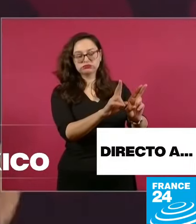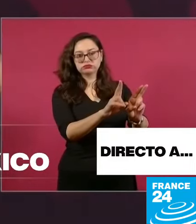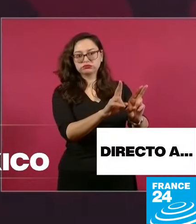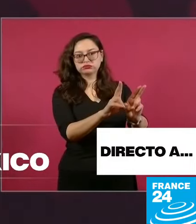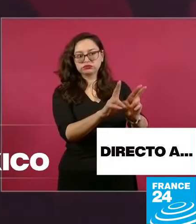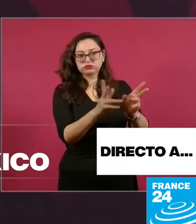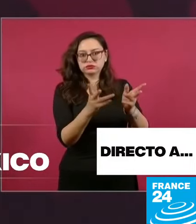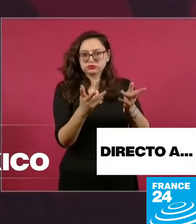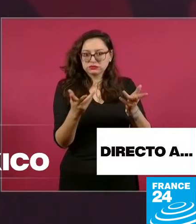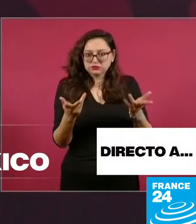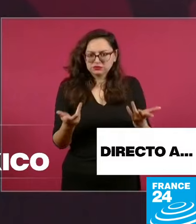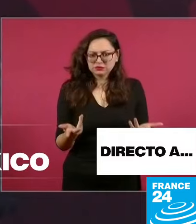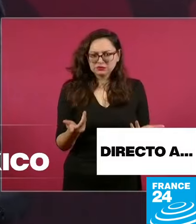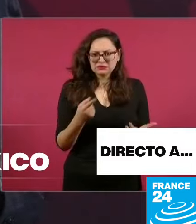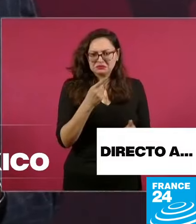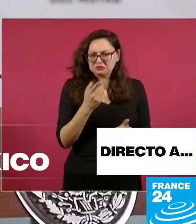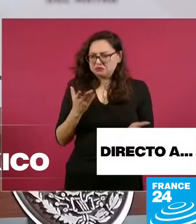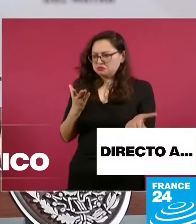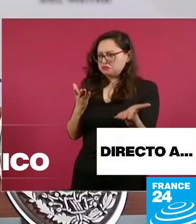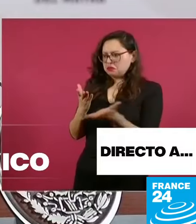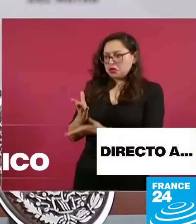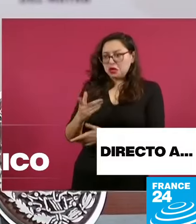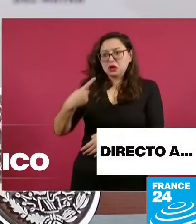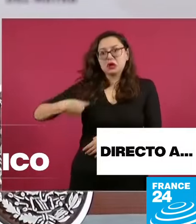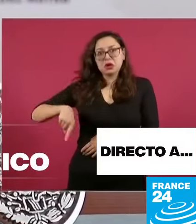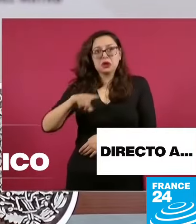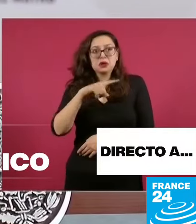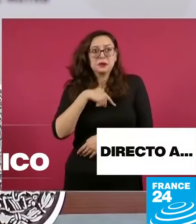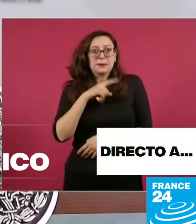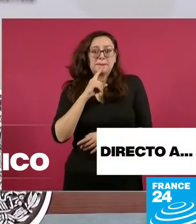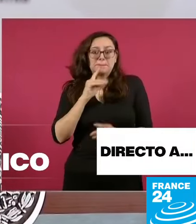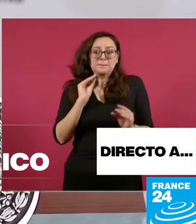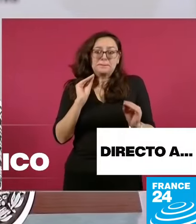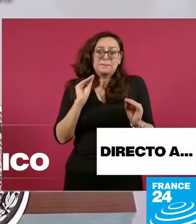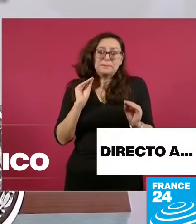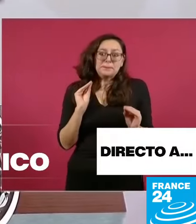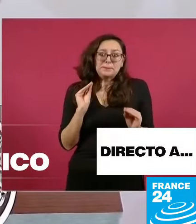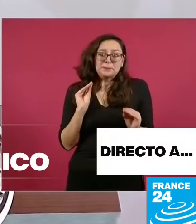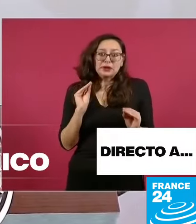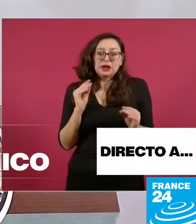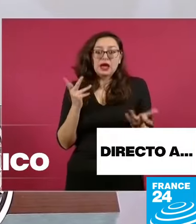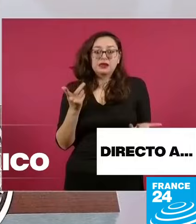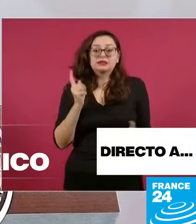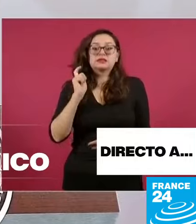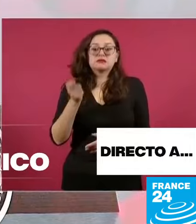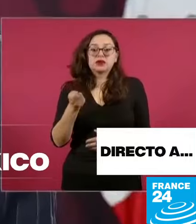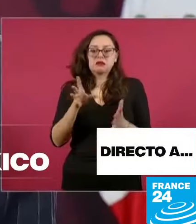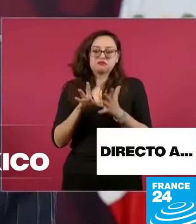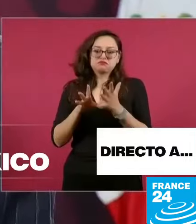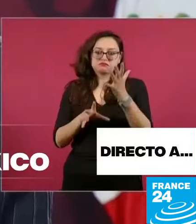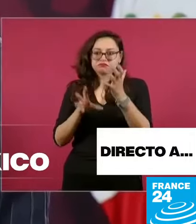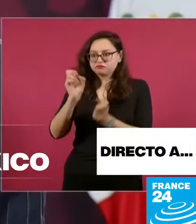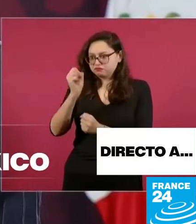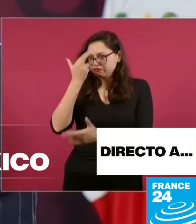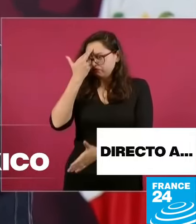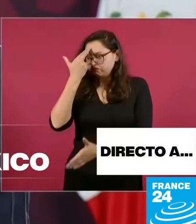las protestas. De hecho, este lunes los trabajadores de la Suprema Corte de Justicia de la Nación votaron por sumarse